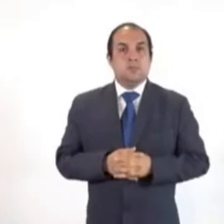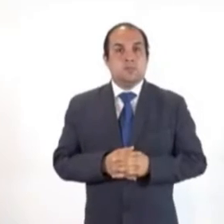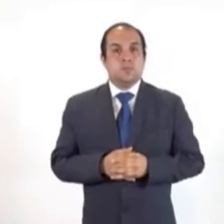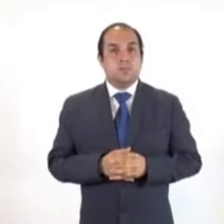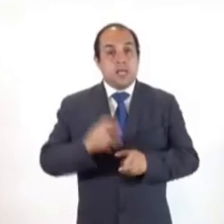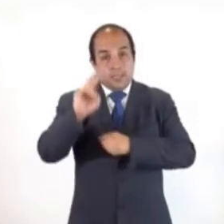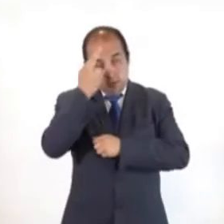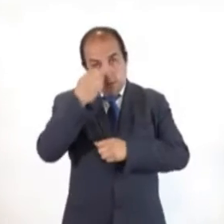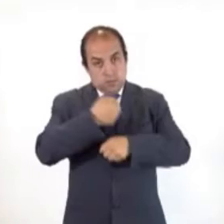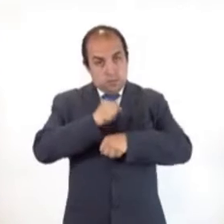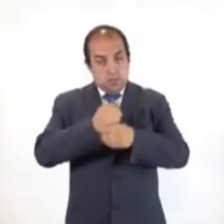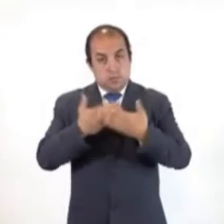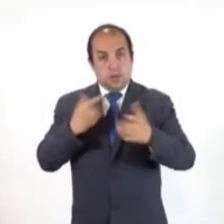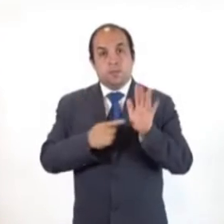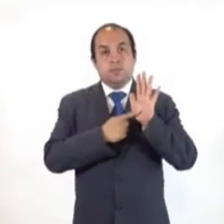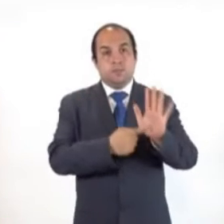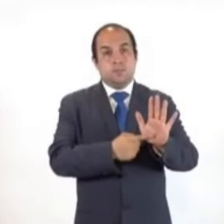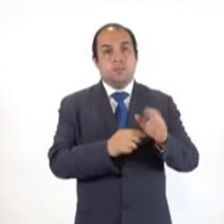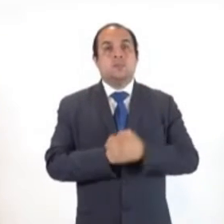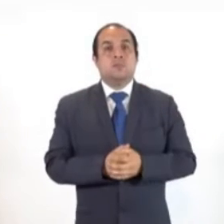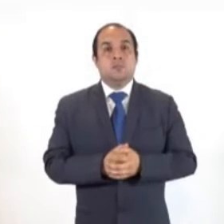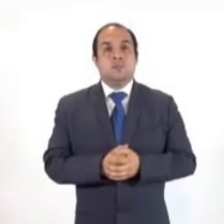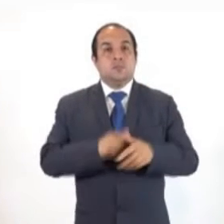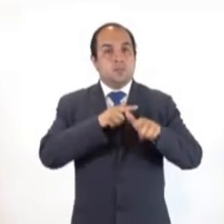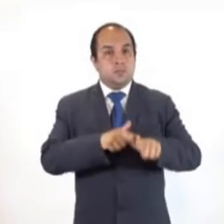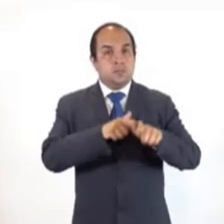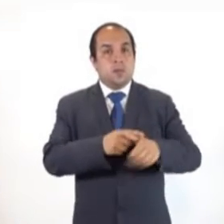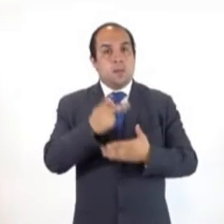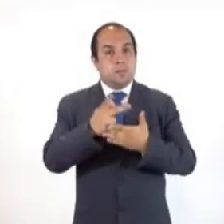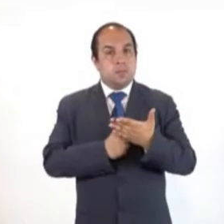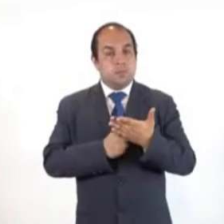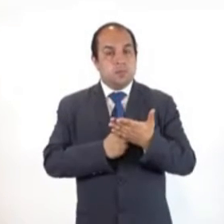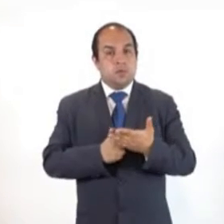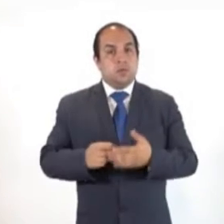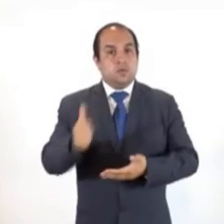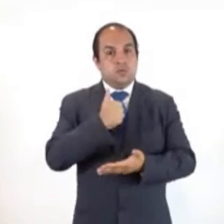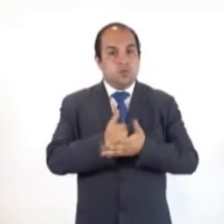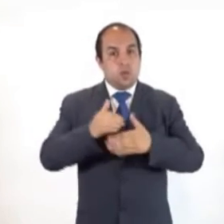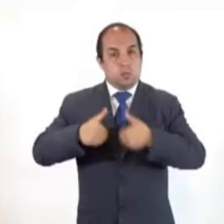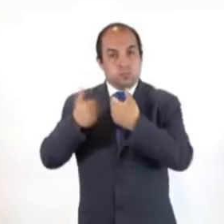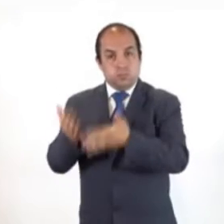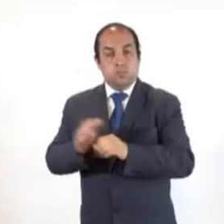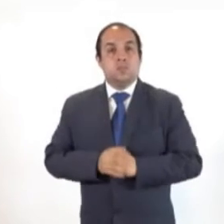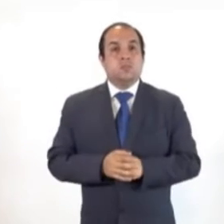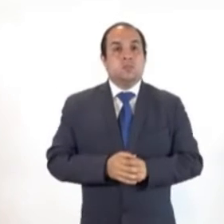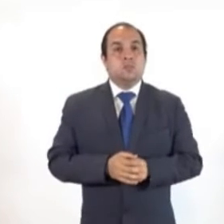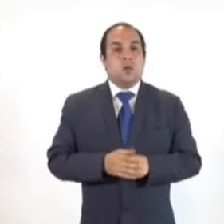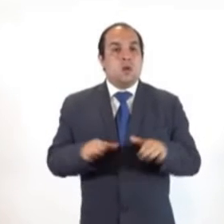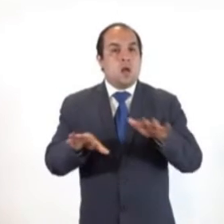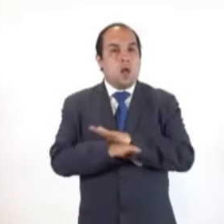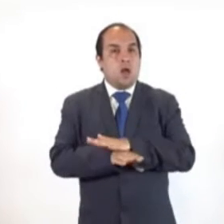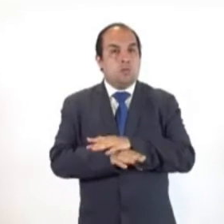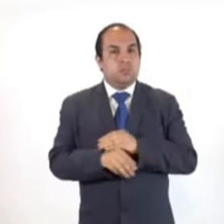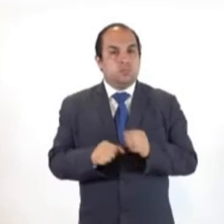Como recordarán, la semana pasada presentamos la continuidad del programa de Ciudad al Aire Libre con modificaciones mínimas